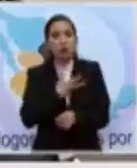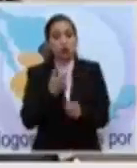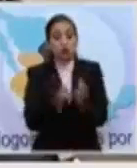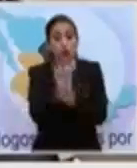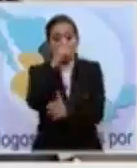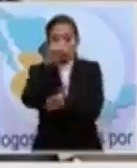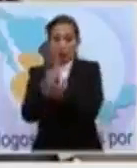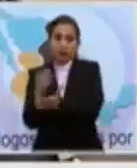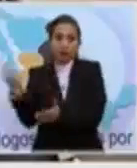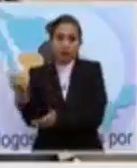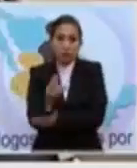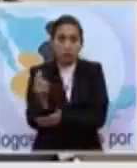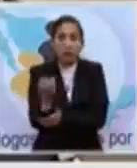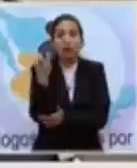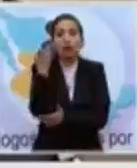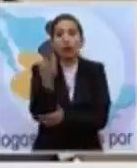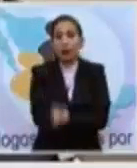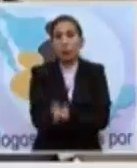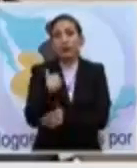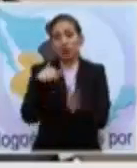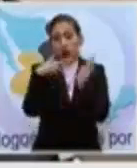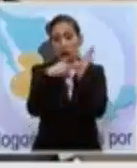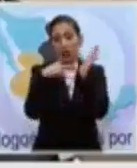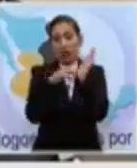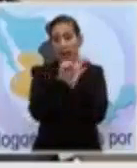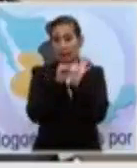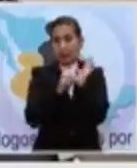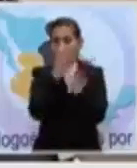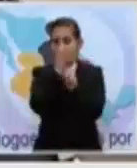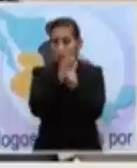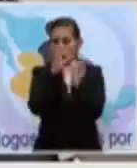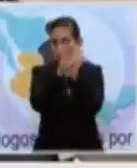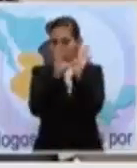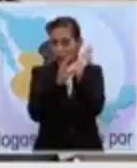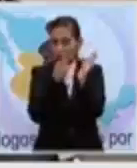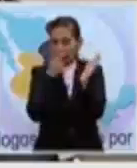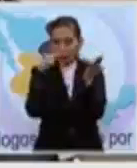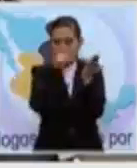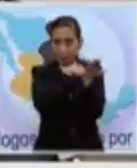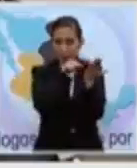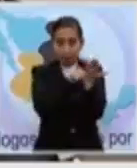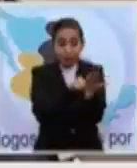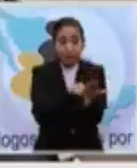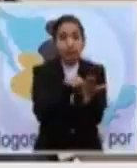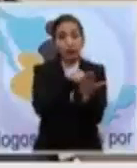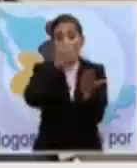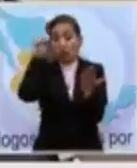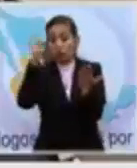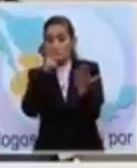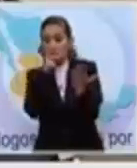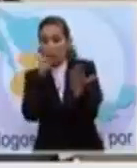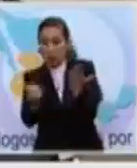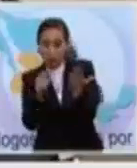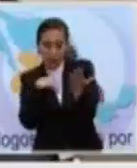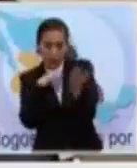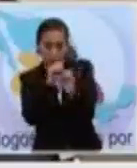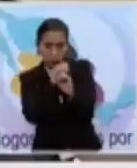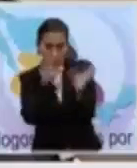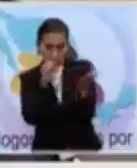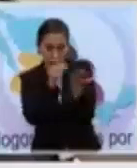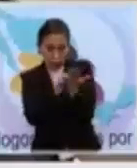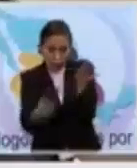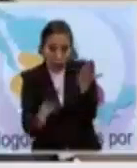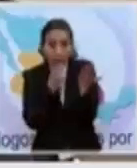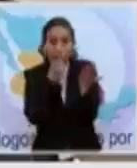salud, y que esto estaría reglamentado en el artículo 4 constitucional, donde entre otros conceptos que se precisan principalmente